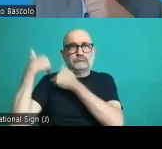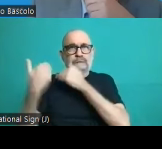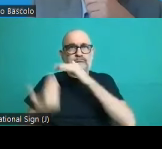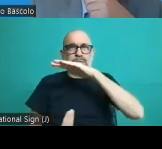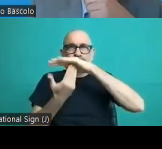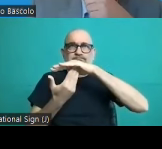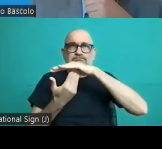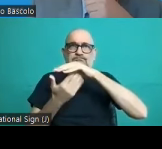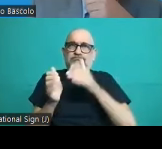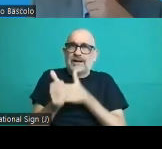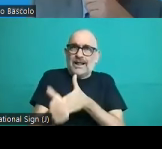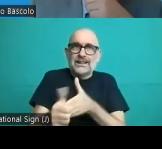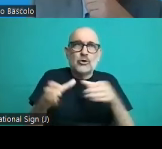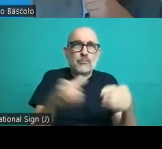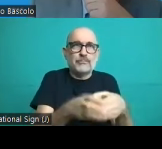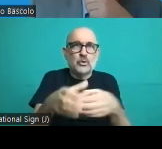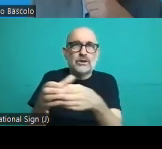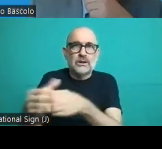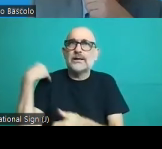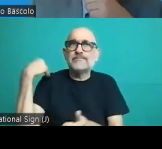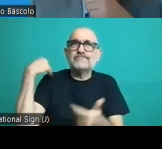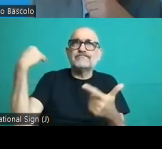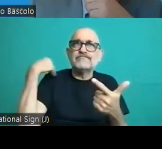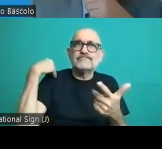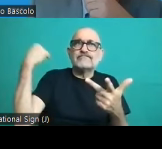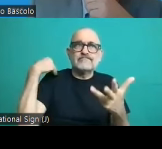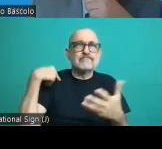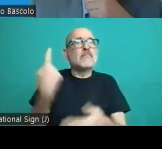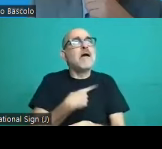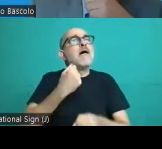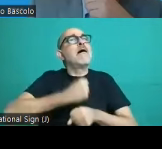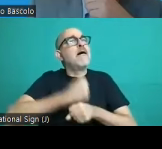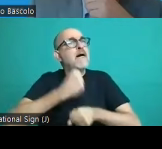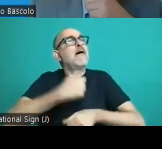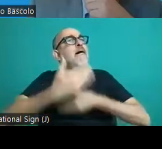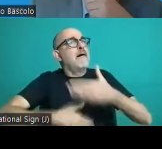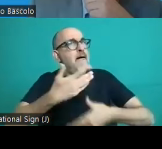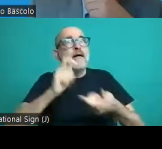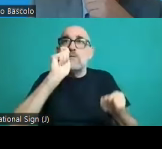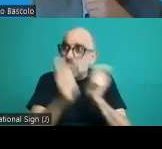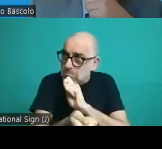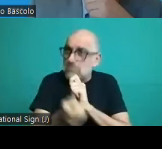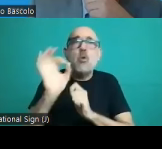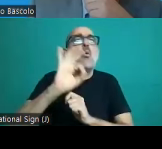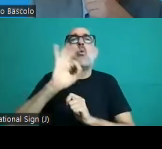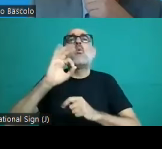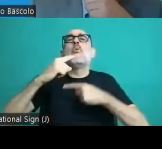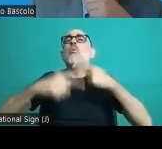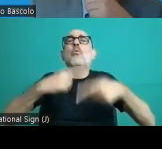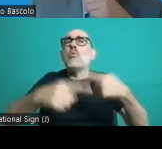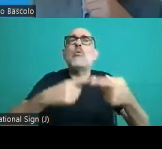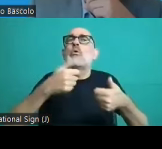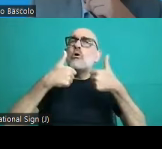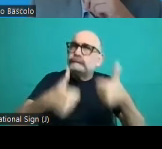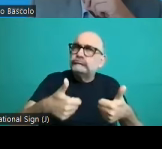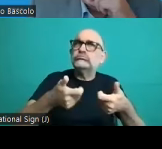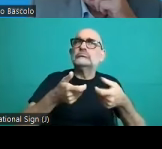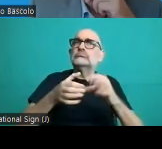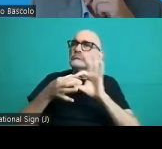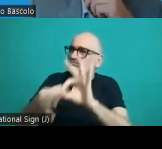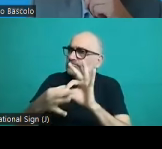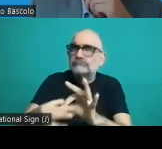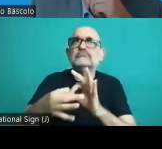las palabras y en las formas que tiene que llegar a la población. Pero también en generar estas guías de atención, guías